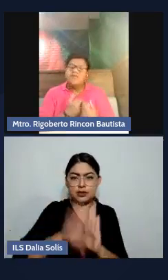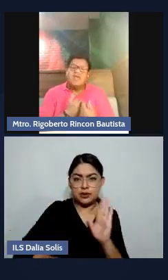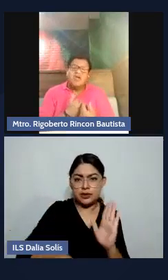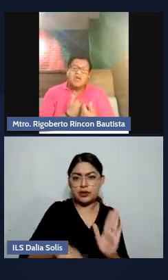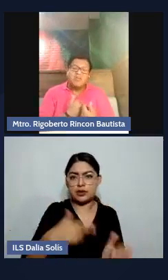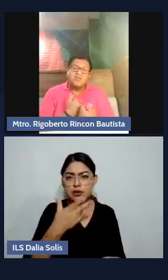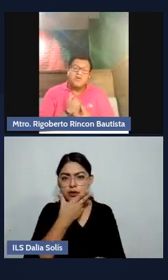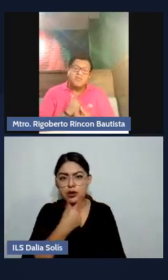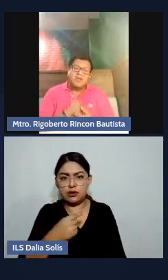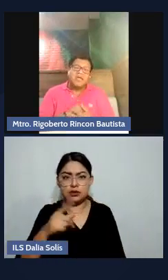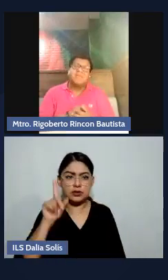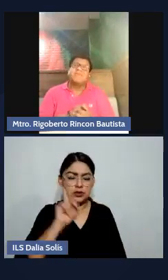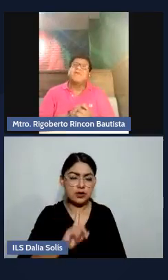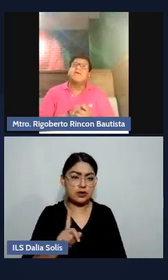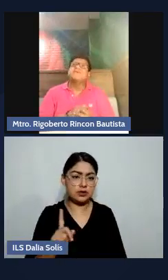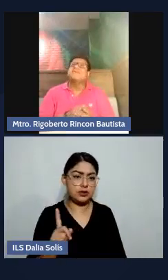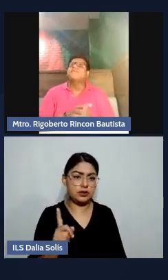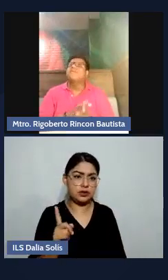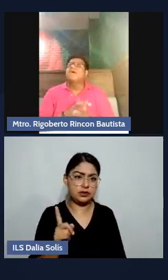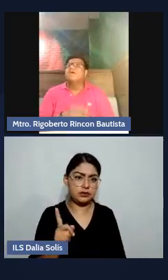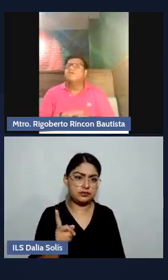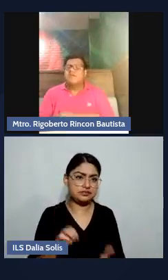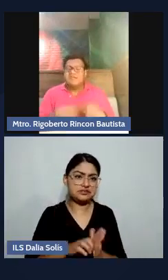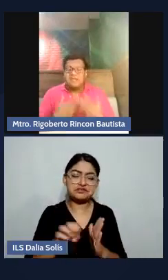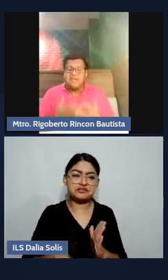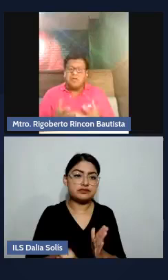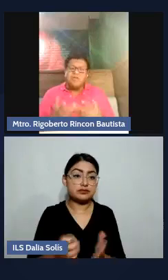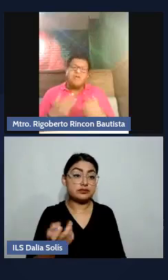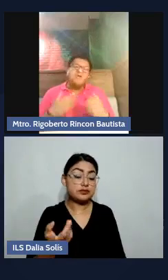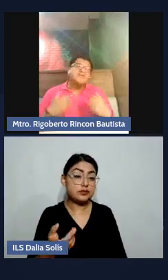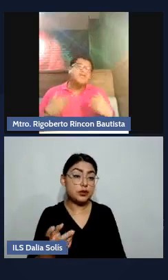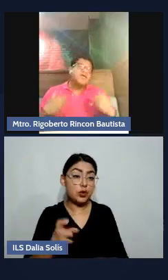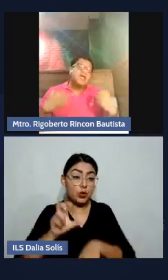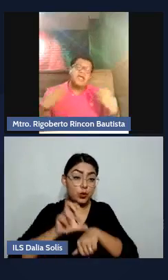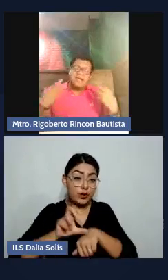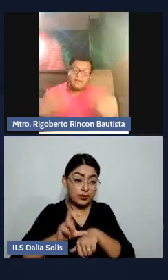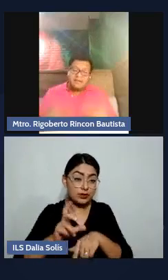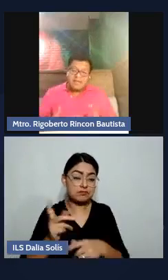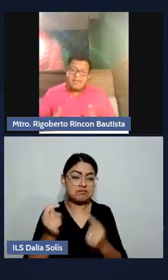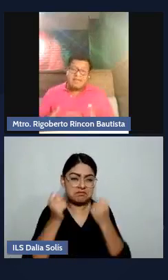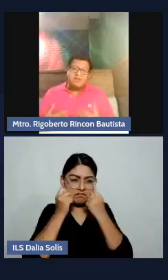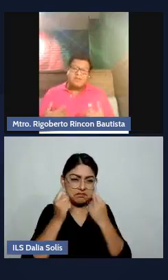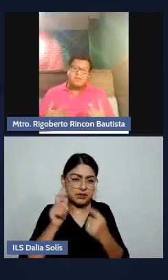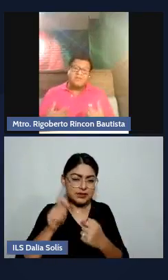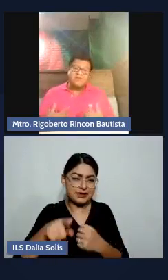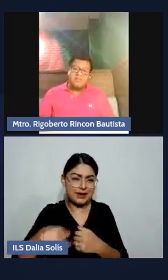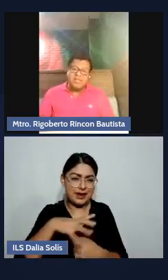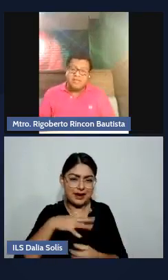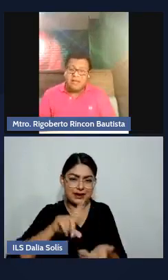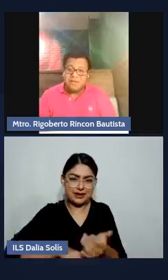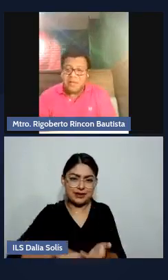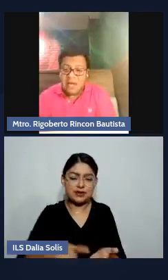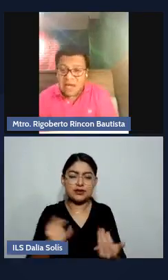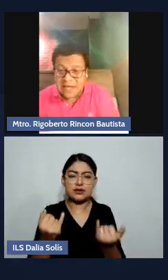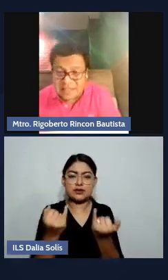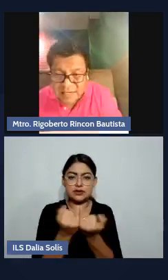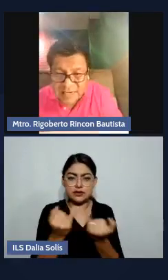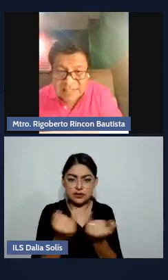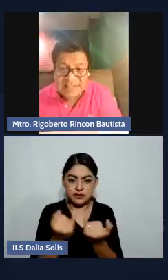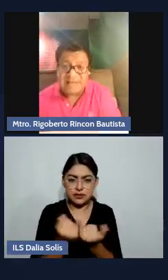son, por ejemplo, los testículos, la parte de la salud reproductiva, sí, el